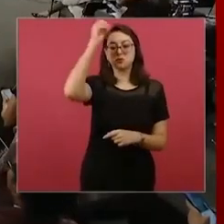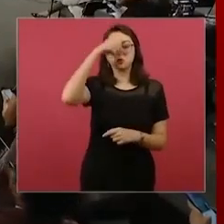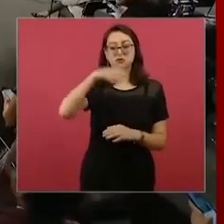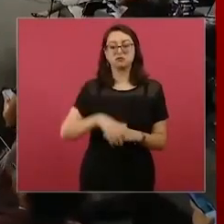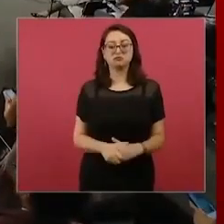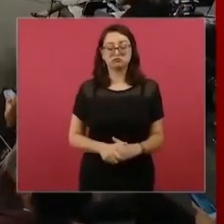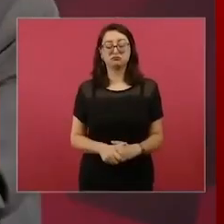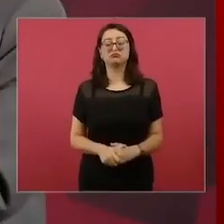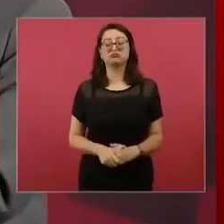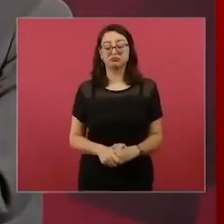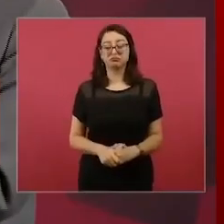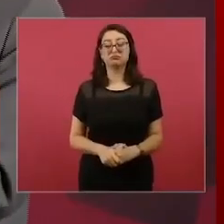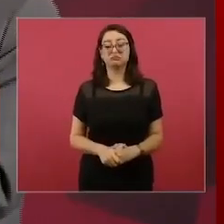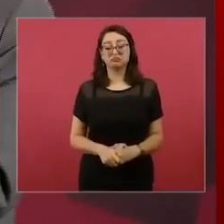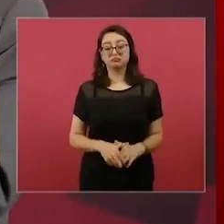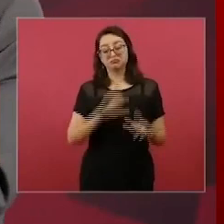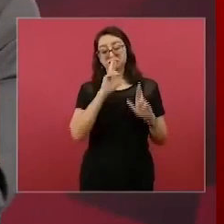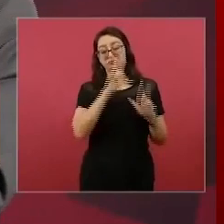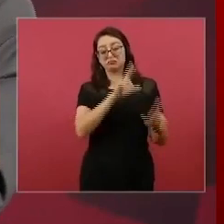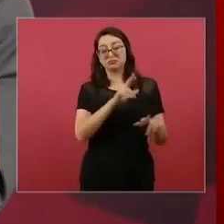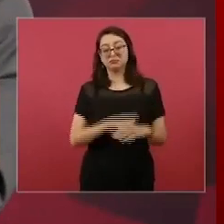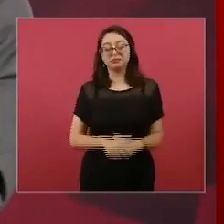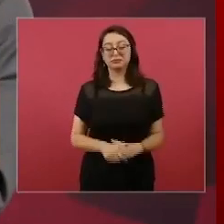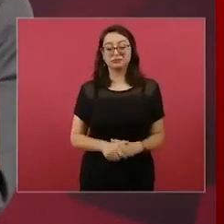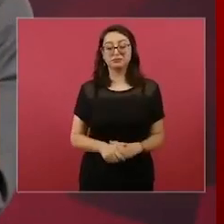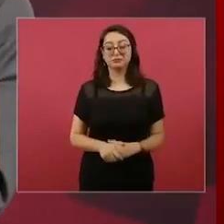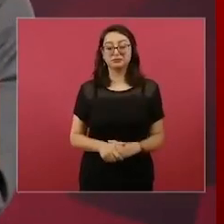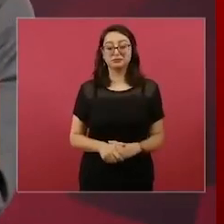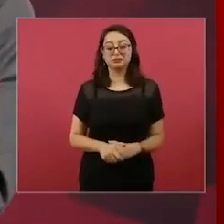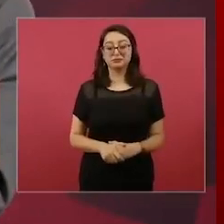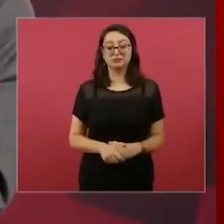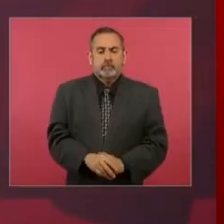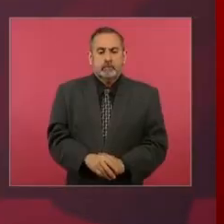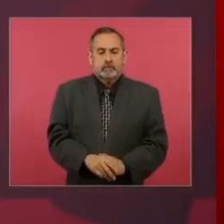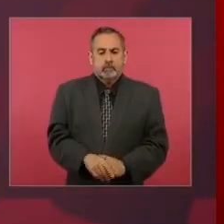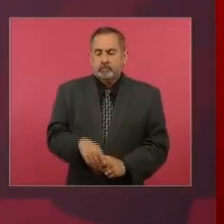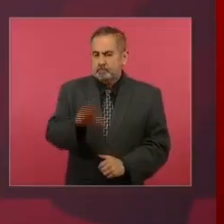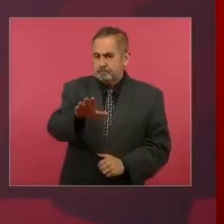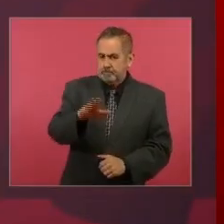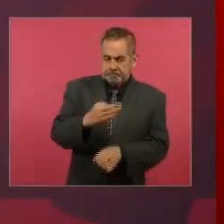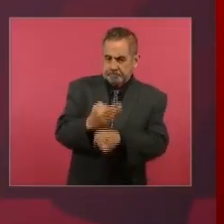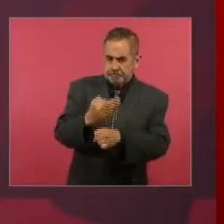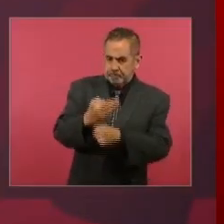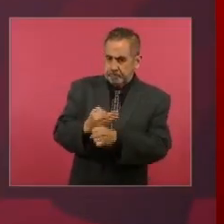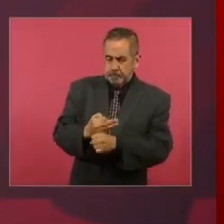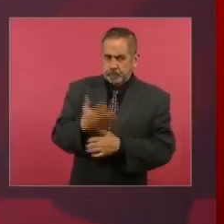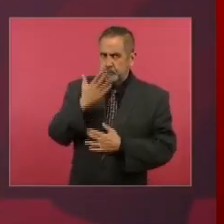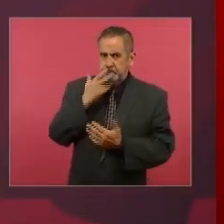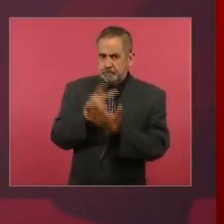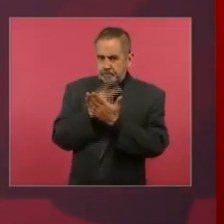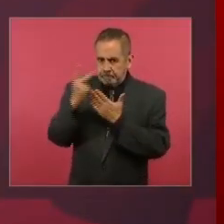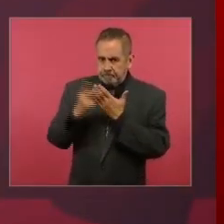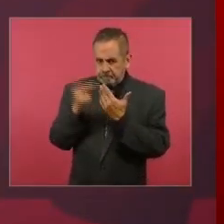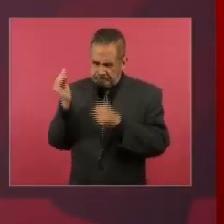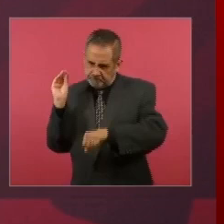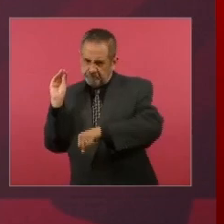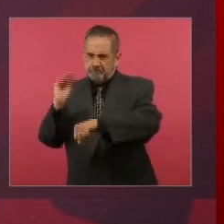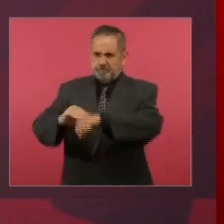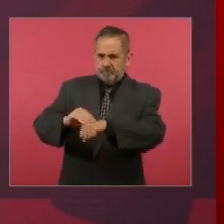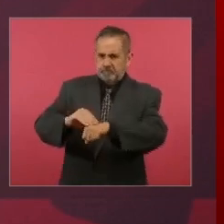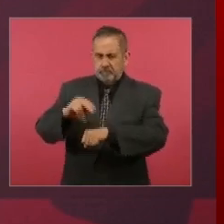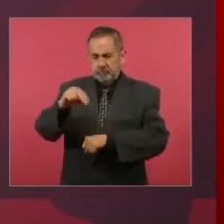generalizando que alguien fue responsable, lo que se tiene que hacer es una investigación para precisamente evitar cualquier tipo de